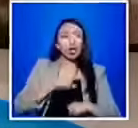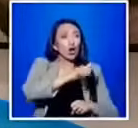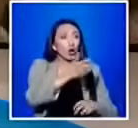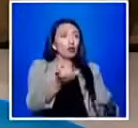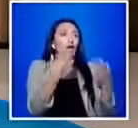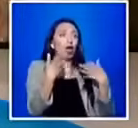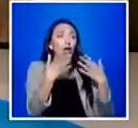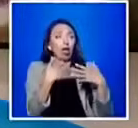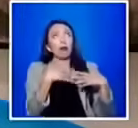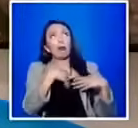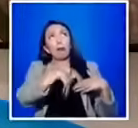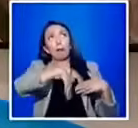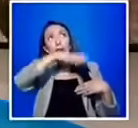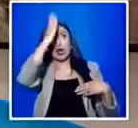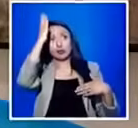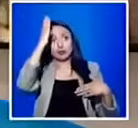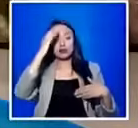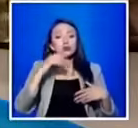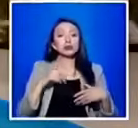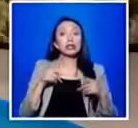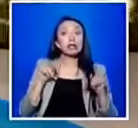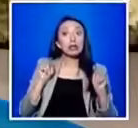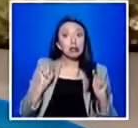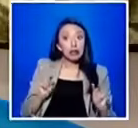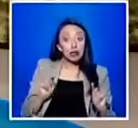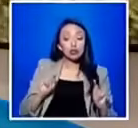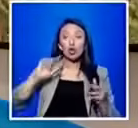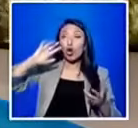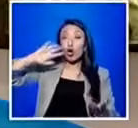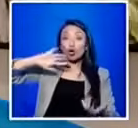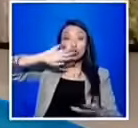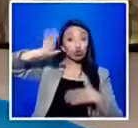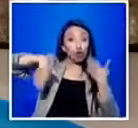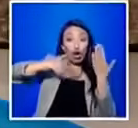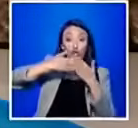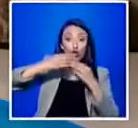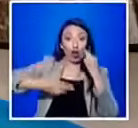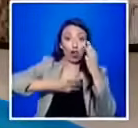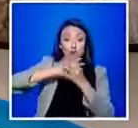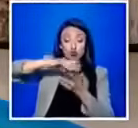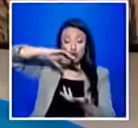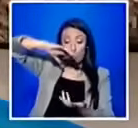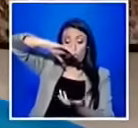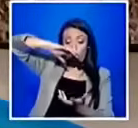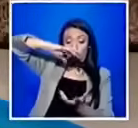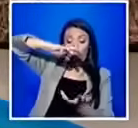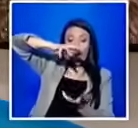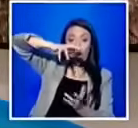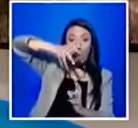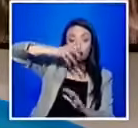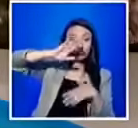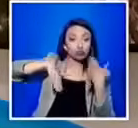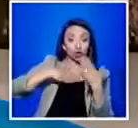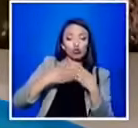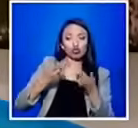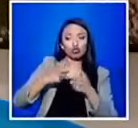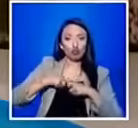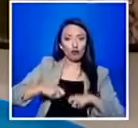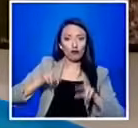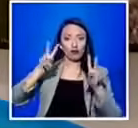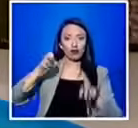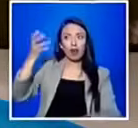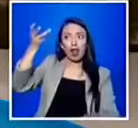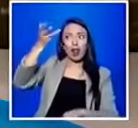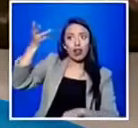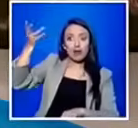es intenso, aumentan las temperaturas y ese es un problema global que ya se está generando obviamente en el planeta y qué bueno que aprendan